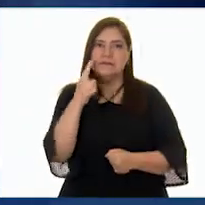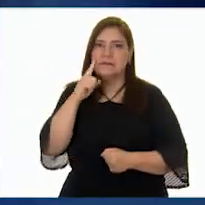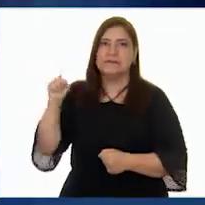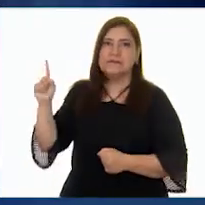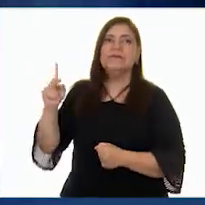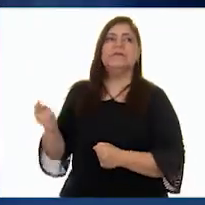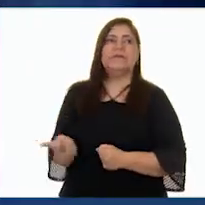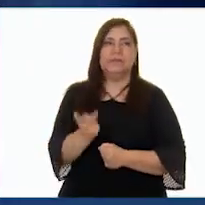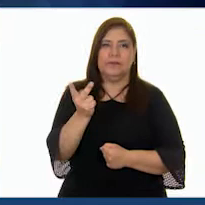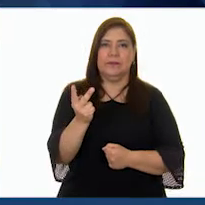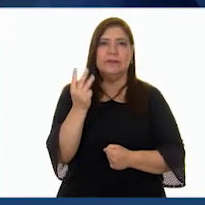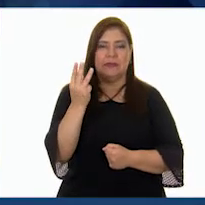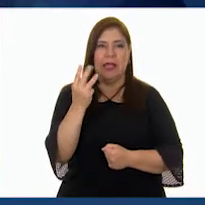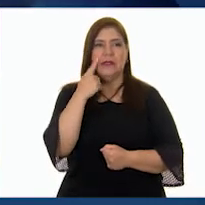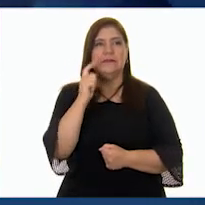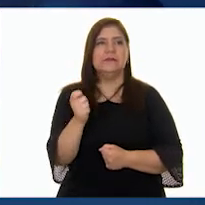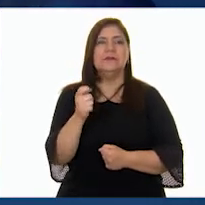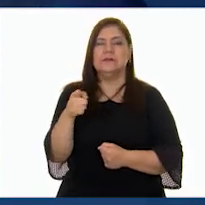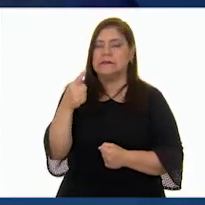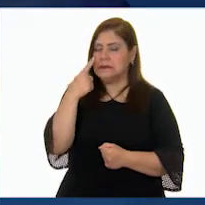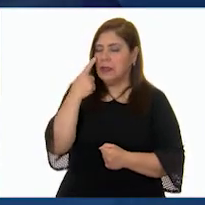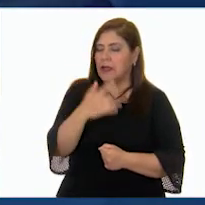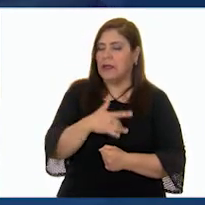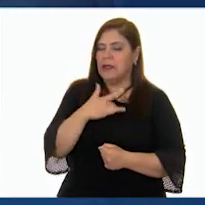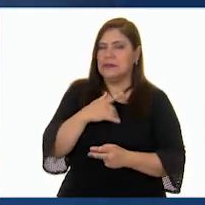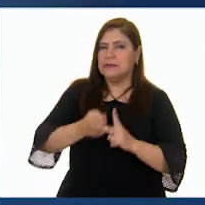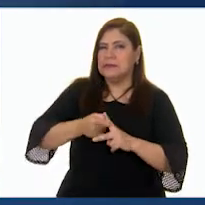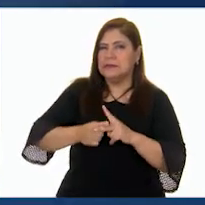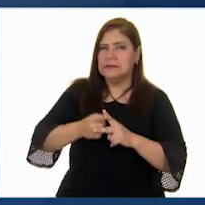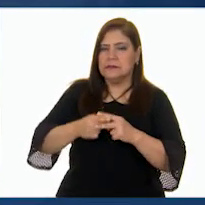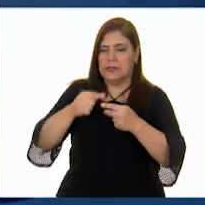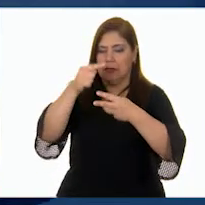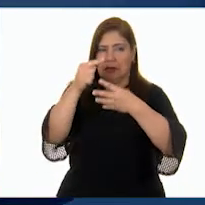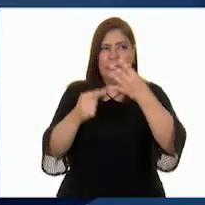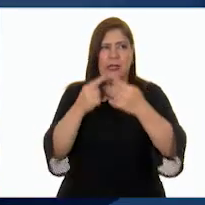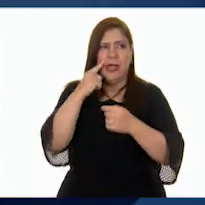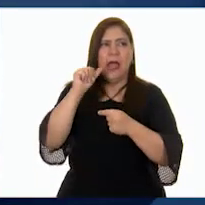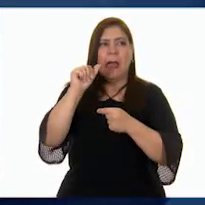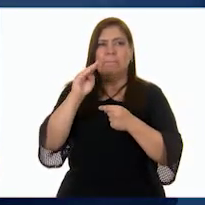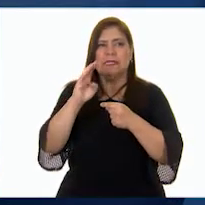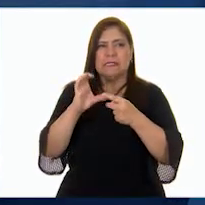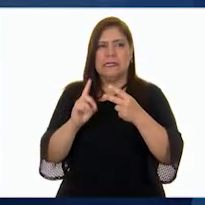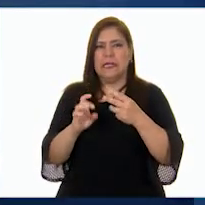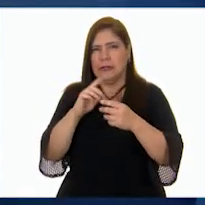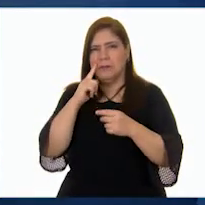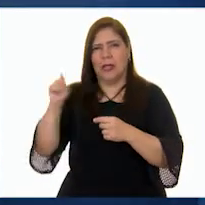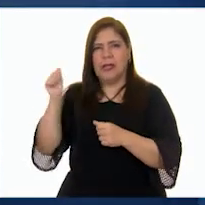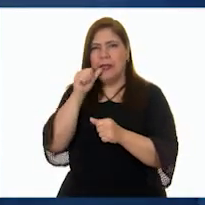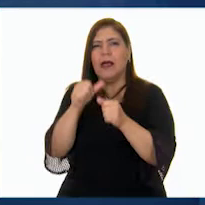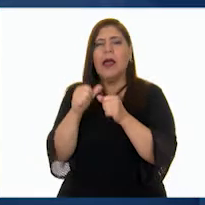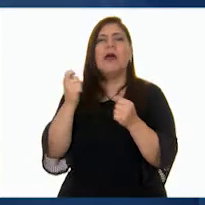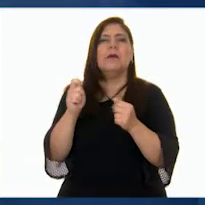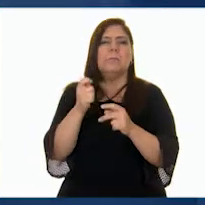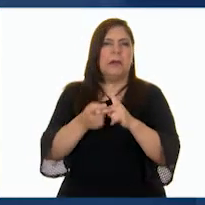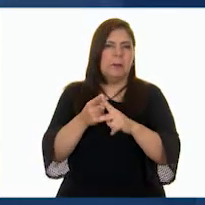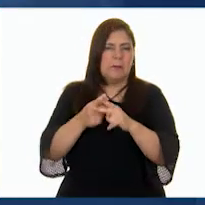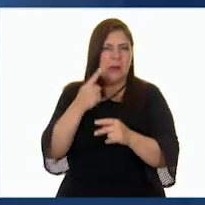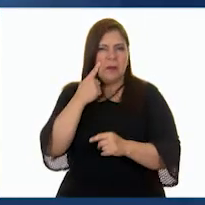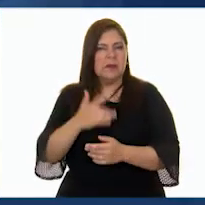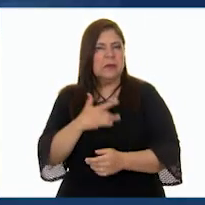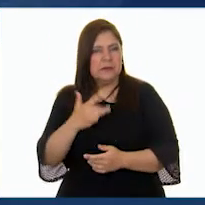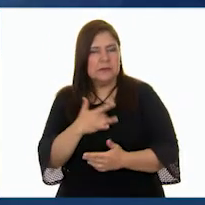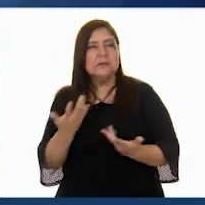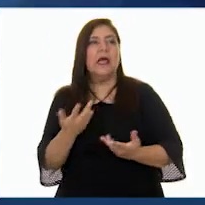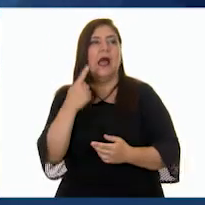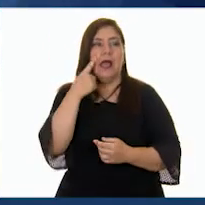3. Calcule los resultados de las siguientes expresiones. Y tenemos ahí... de los